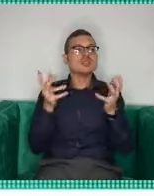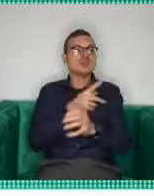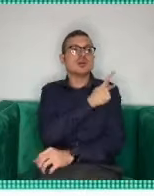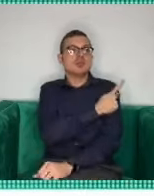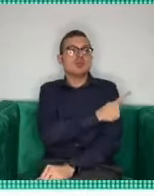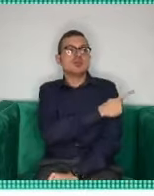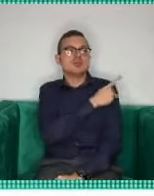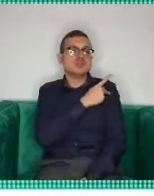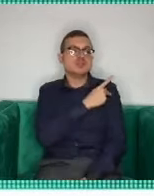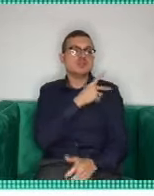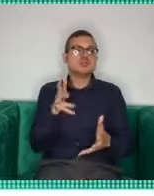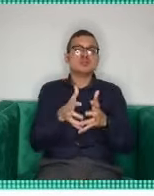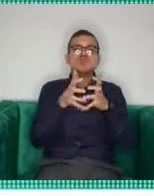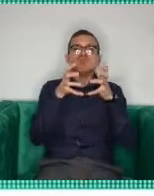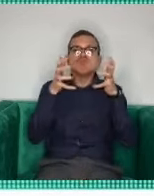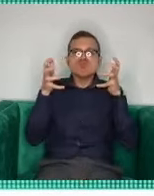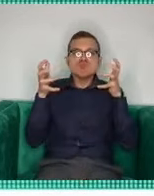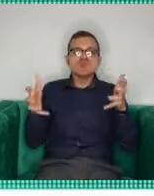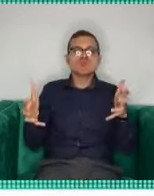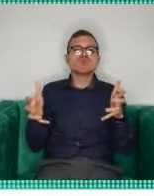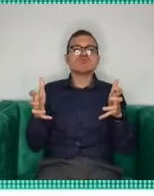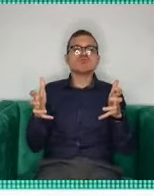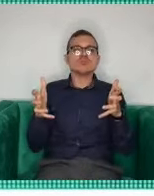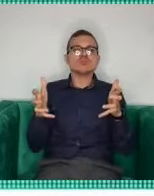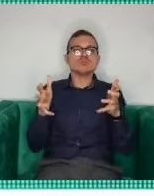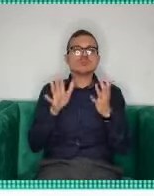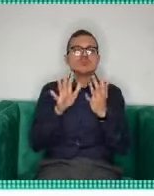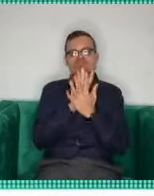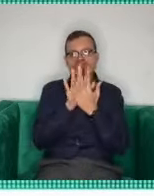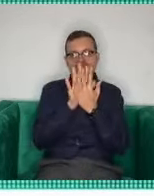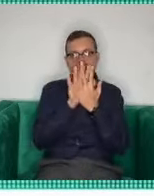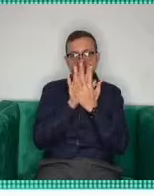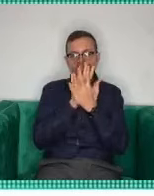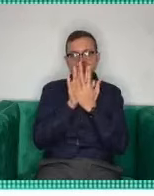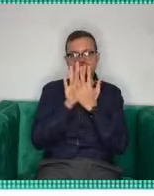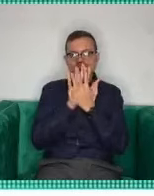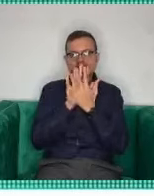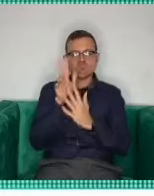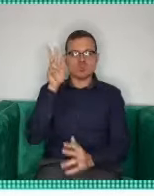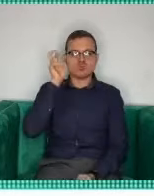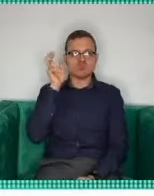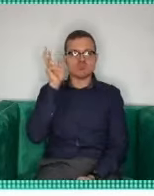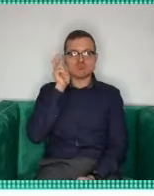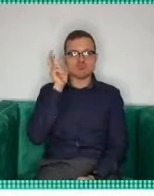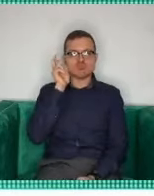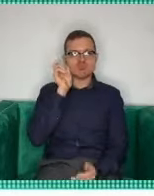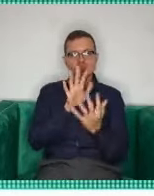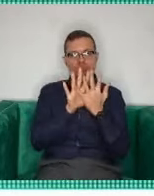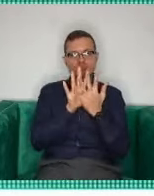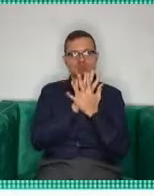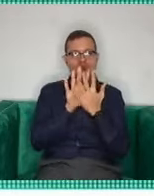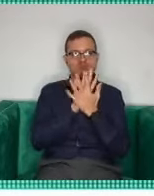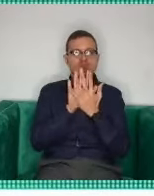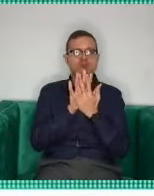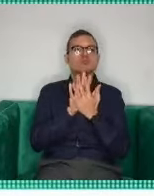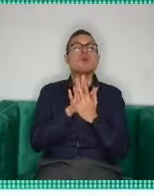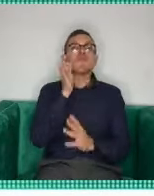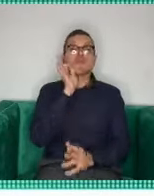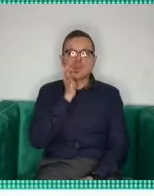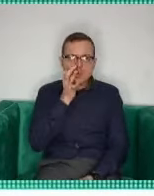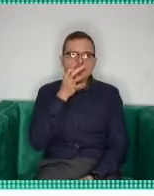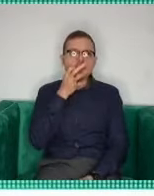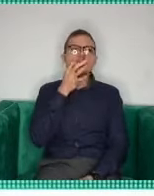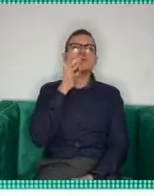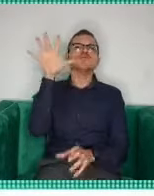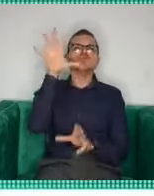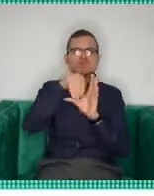vegetales, calculando quizás la mitad del plato que sean de vegetales y su fruta que no falte. Porque de ahí